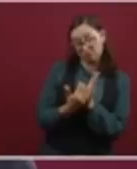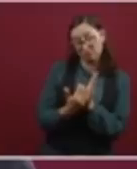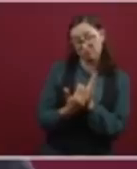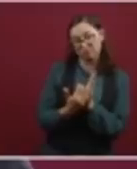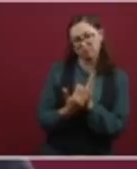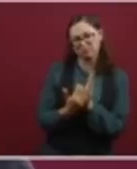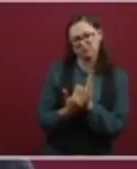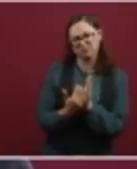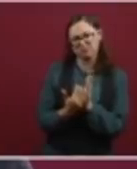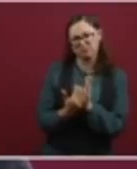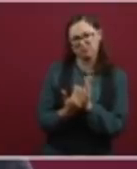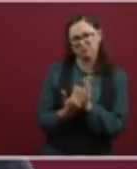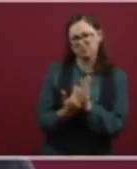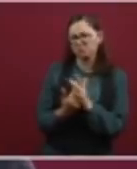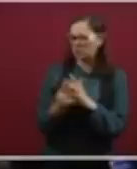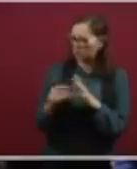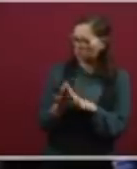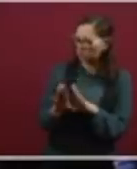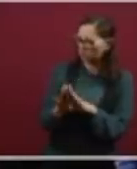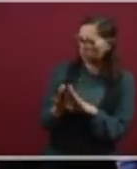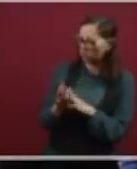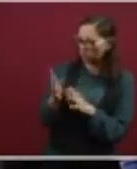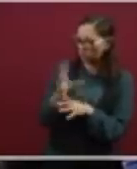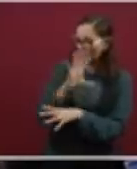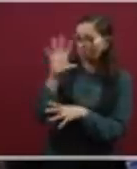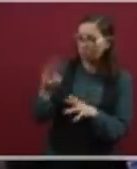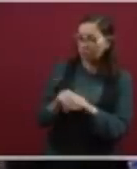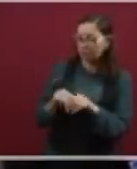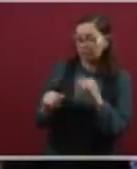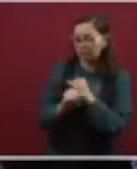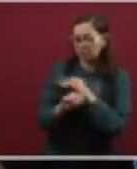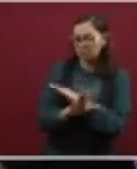No sacaron la otra información, esta que